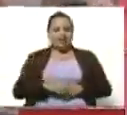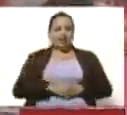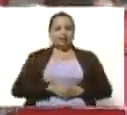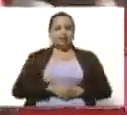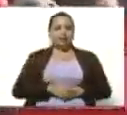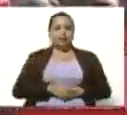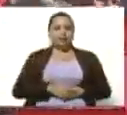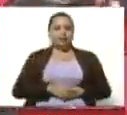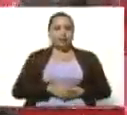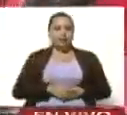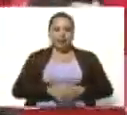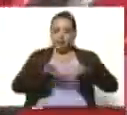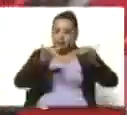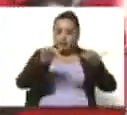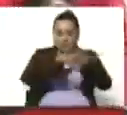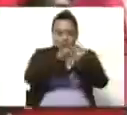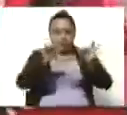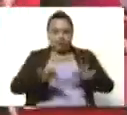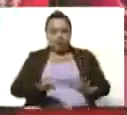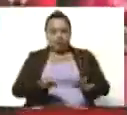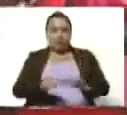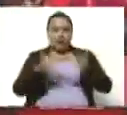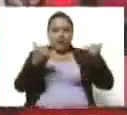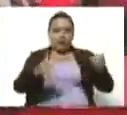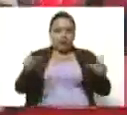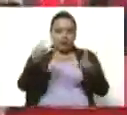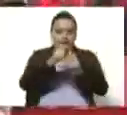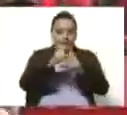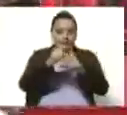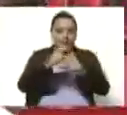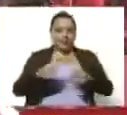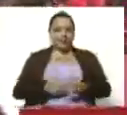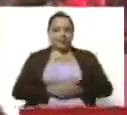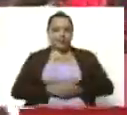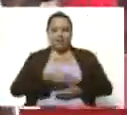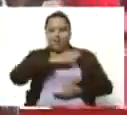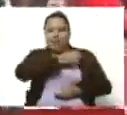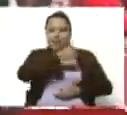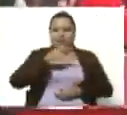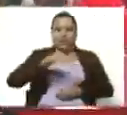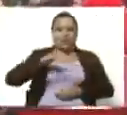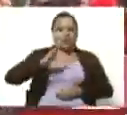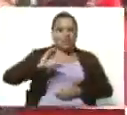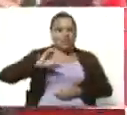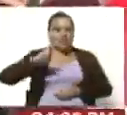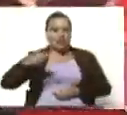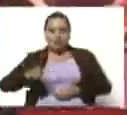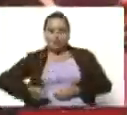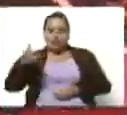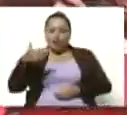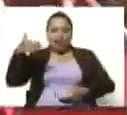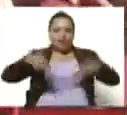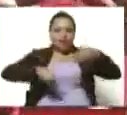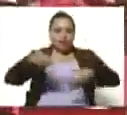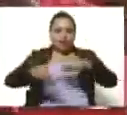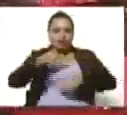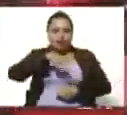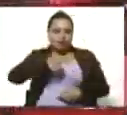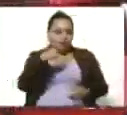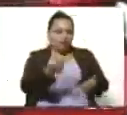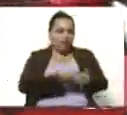esa misma manera vamos a dejar la palabra al jefe de vc más votado nuestro